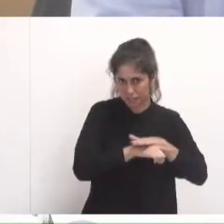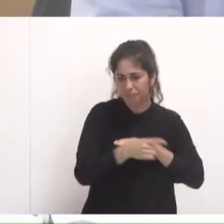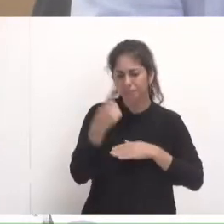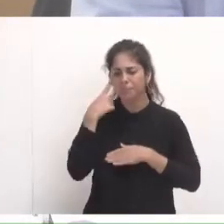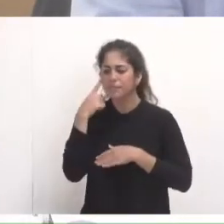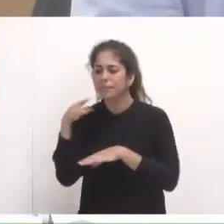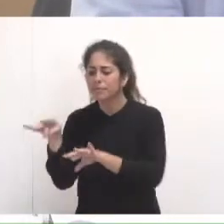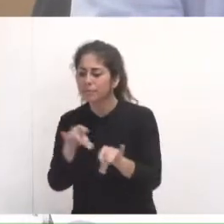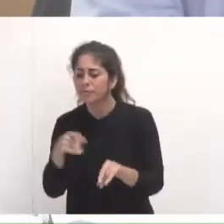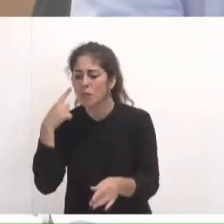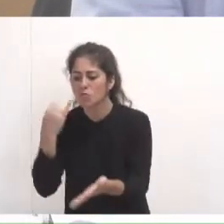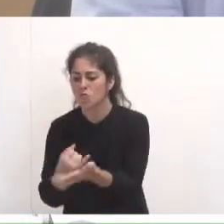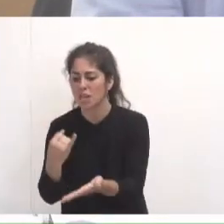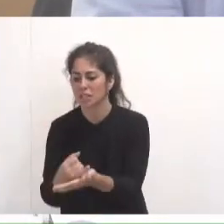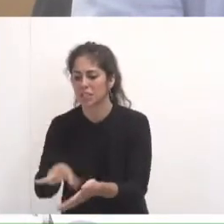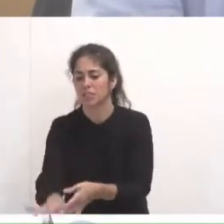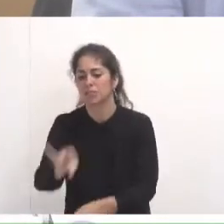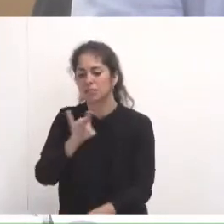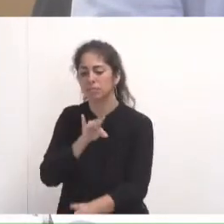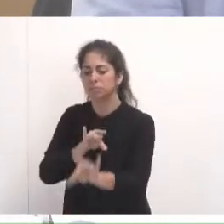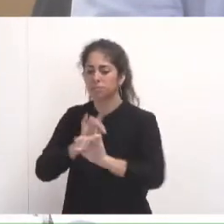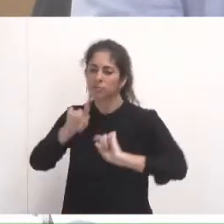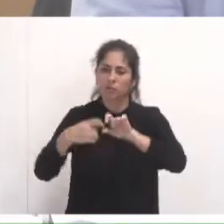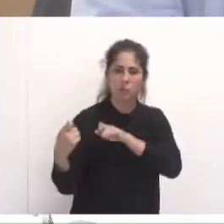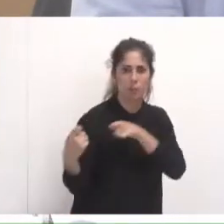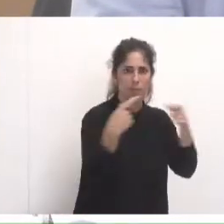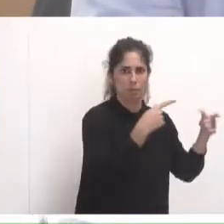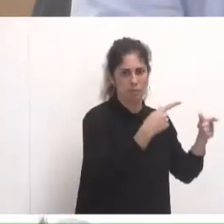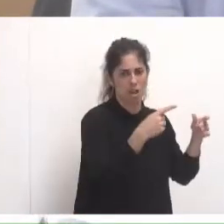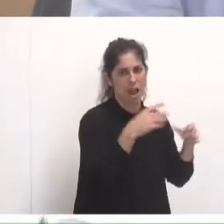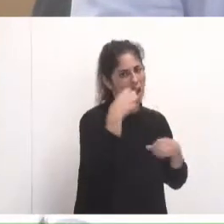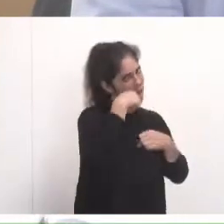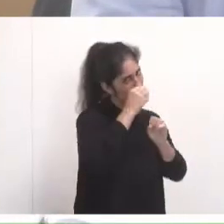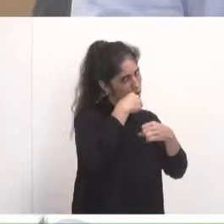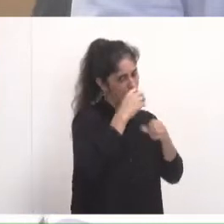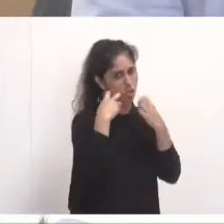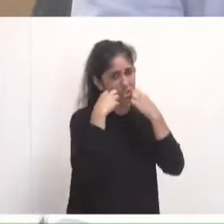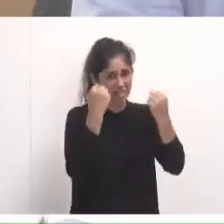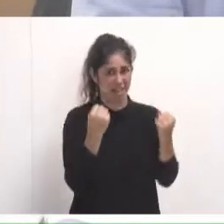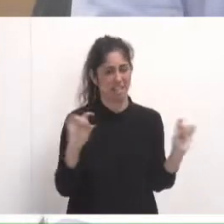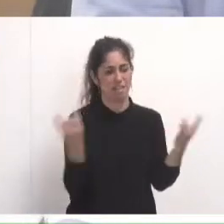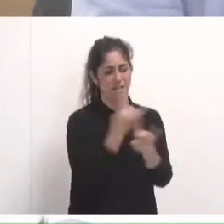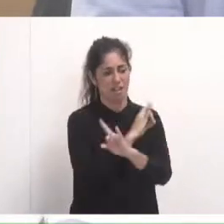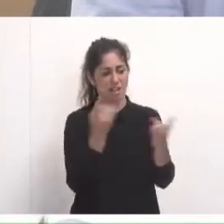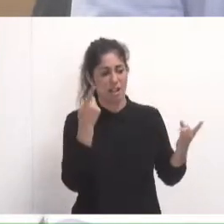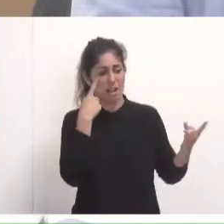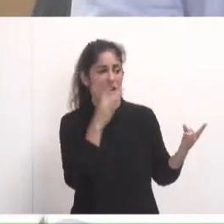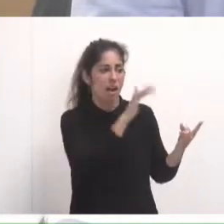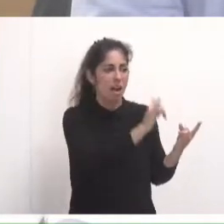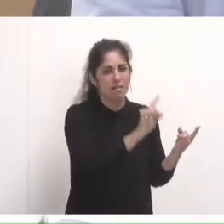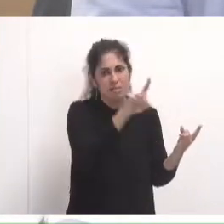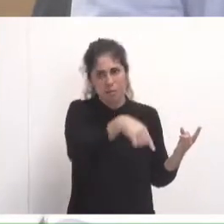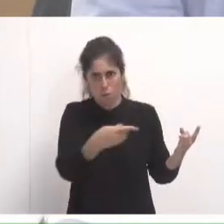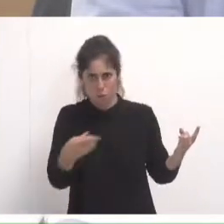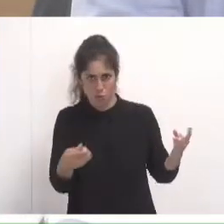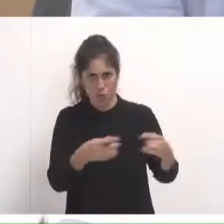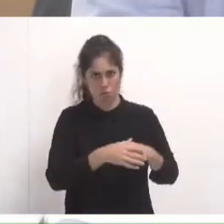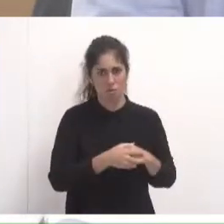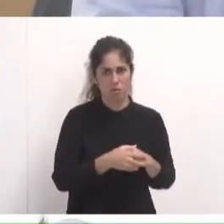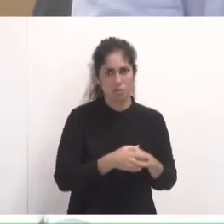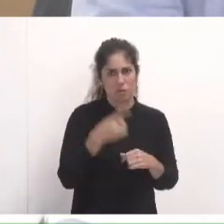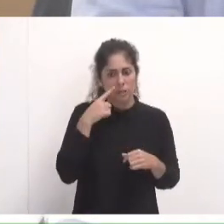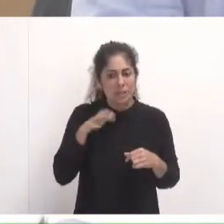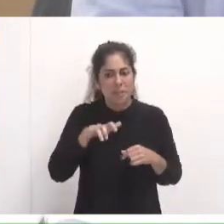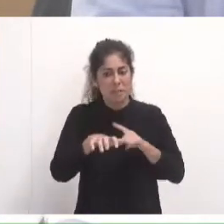muestras del cultivo, ¿no? Para enviar al laboratorio de sanidad vegetal y detectar o no que haya presencia de esta termita, o puede ser